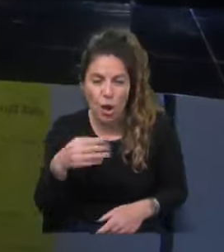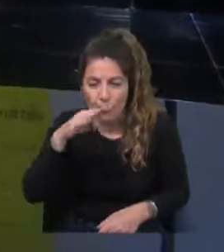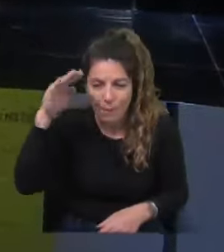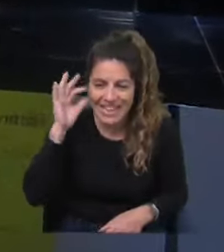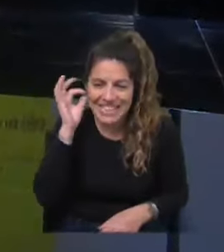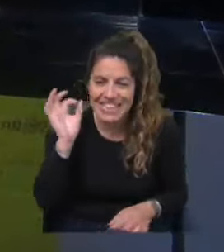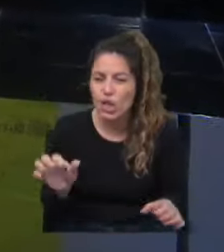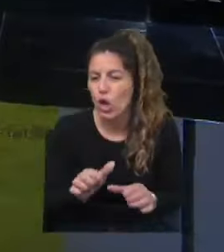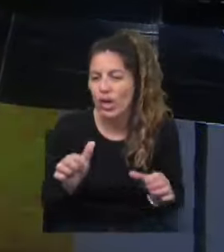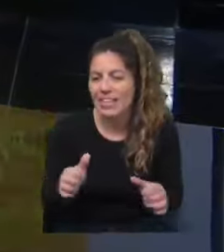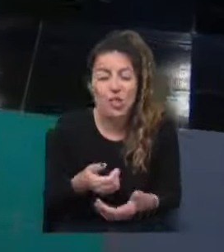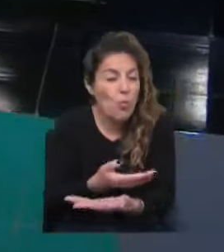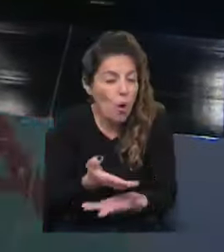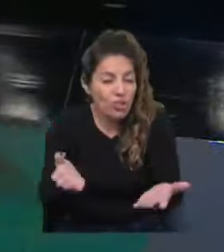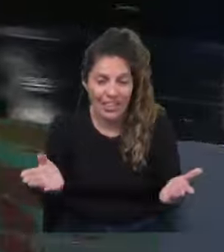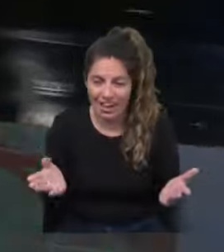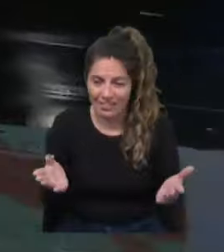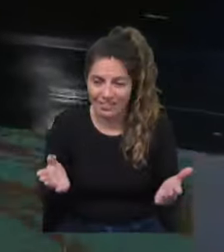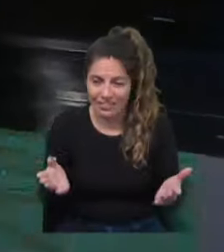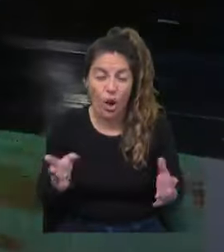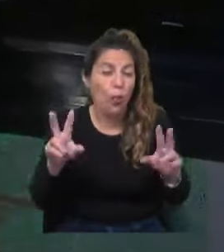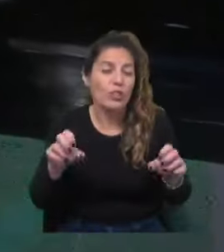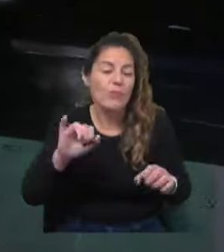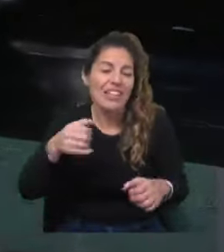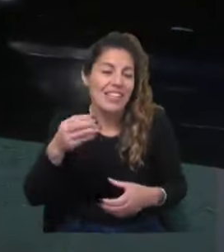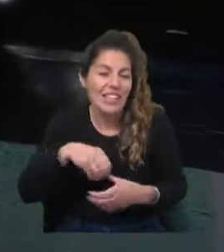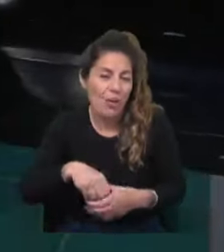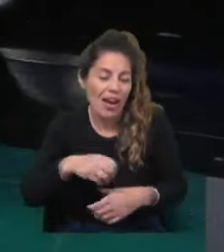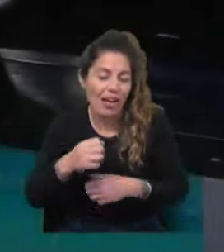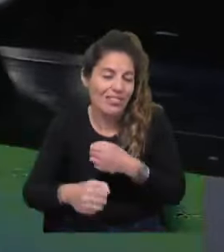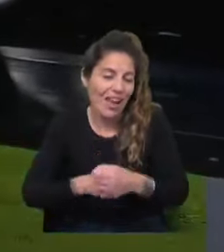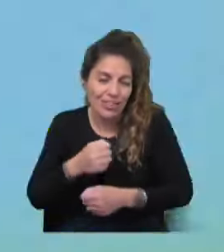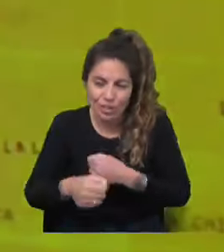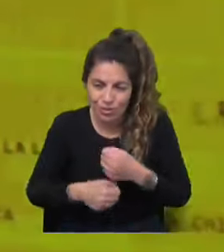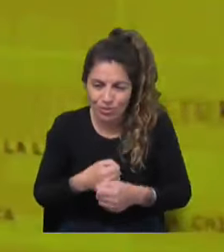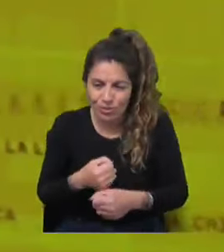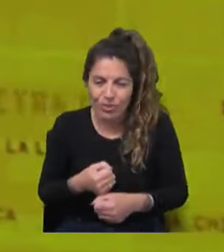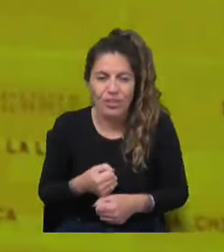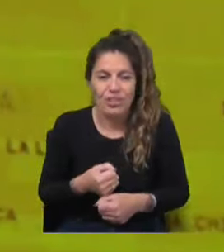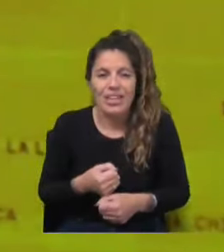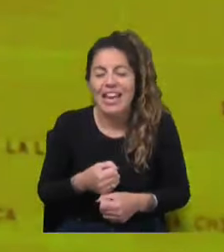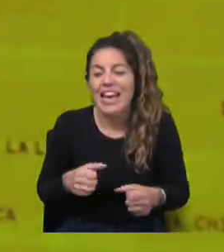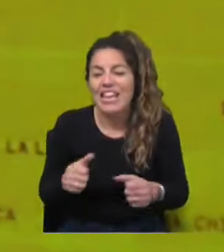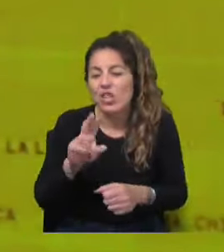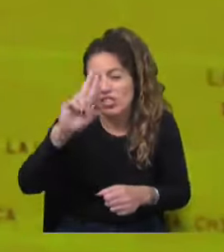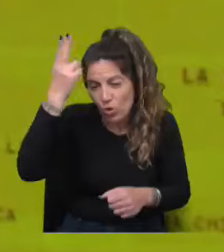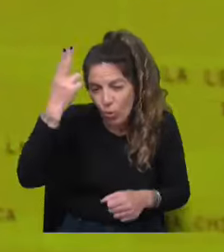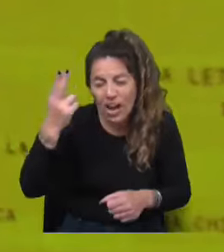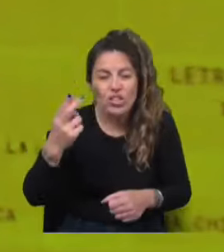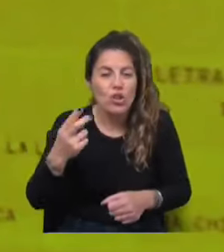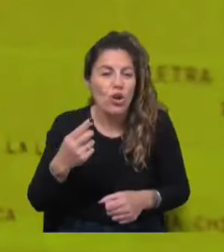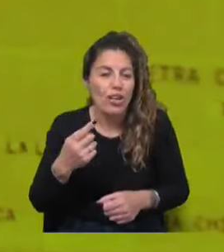hizo fue visibilizar un tema que estaba instalado desde hace años, ¿no? Y el hecho que sea uruguayo, su